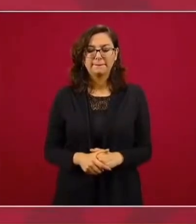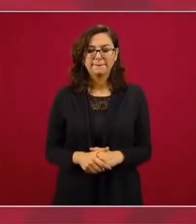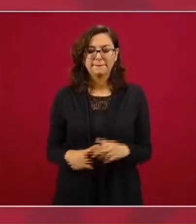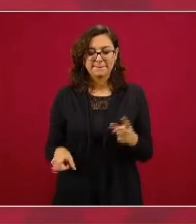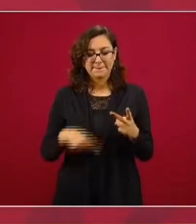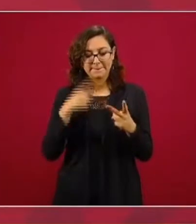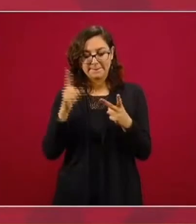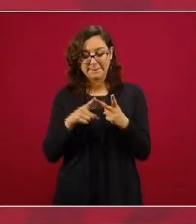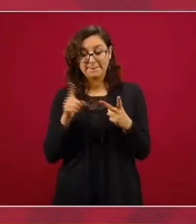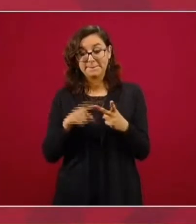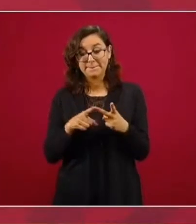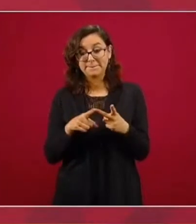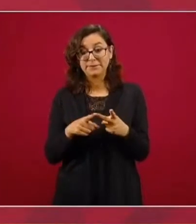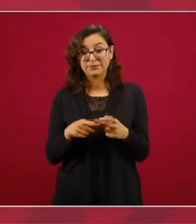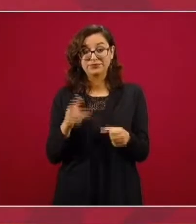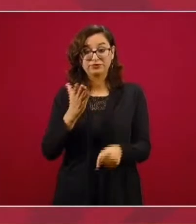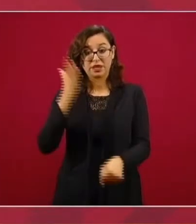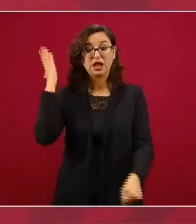el castigo